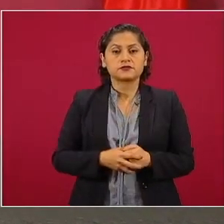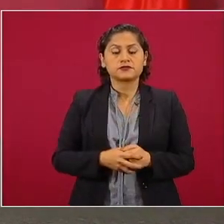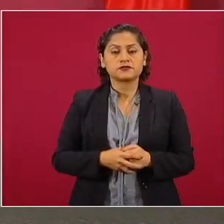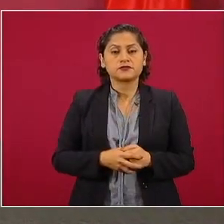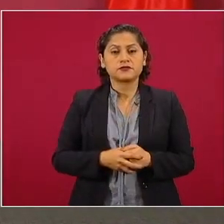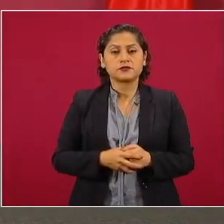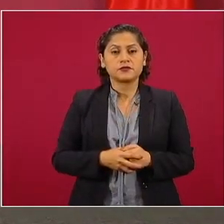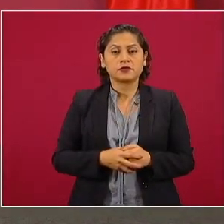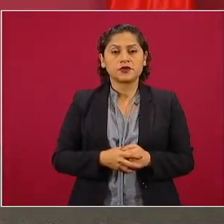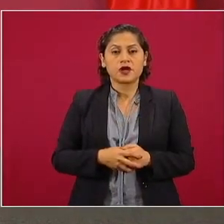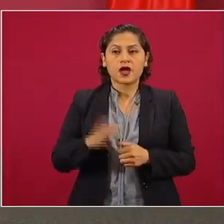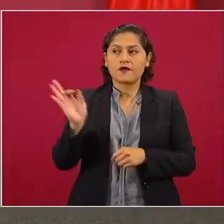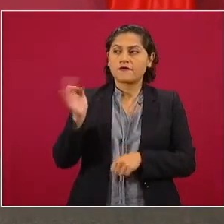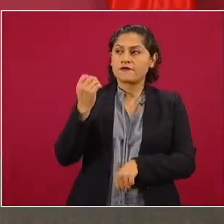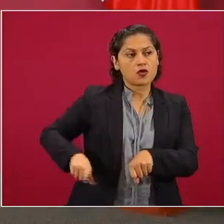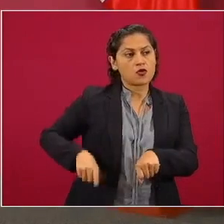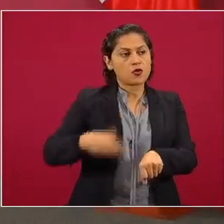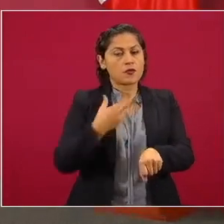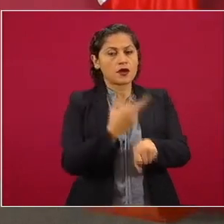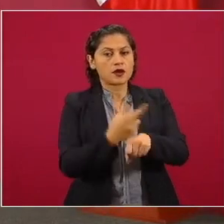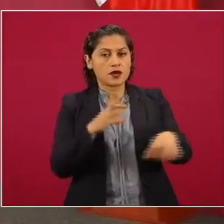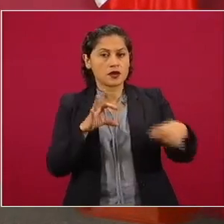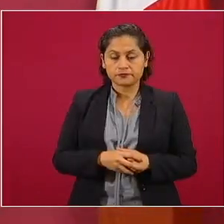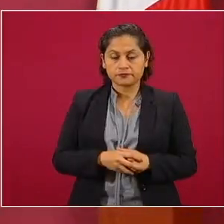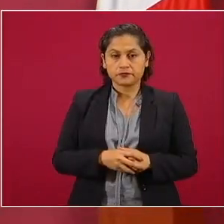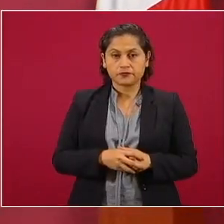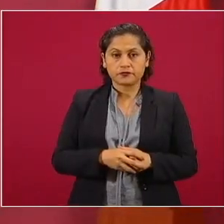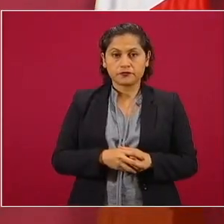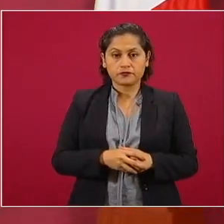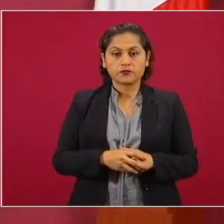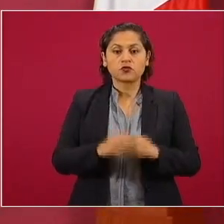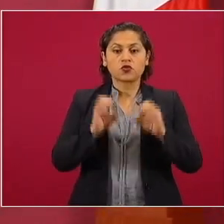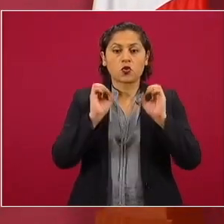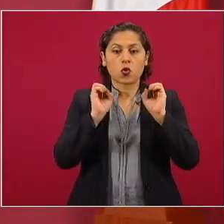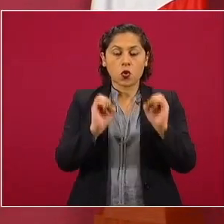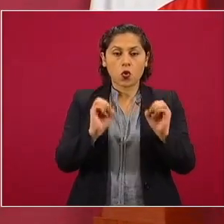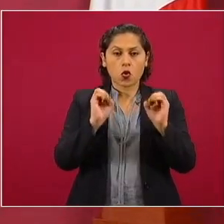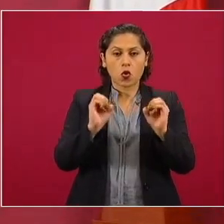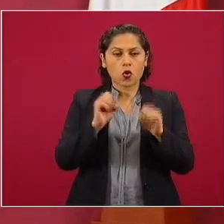pacto federal o el que tengan más